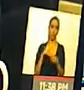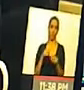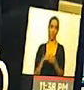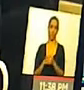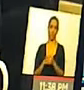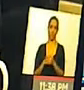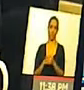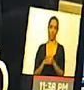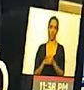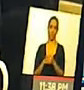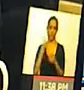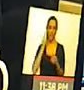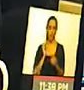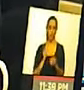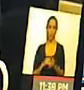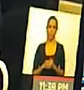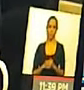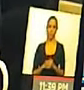fue